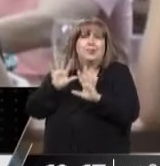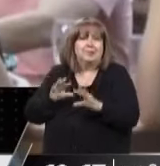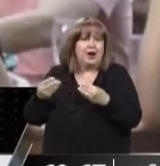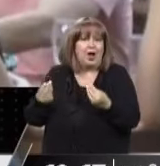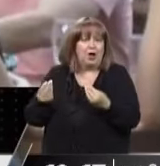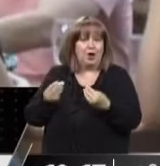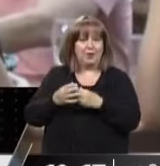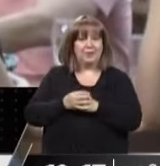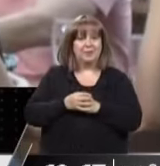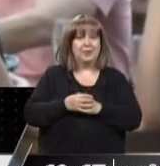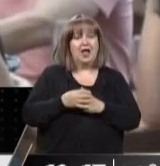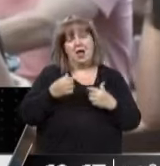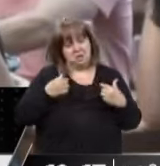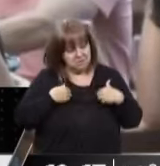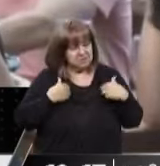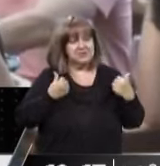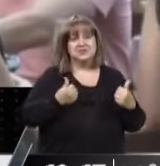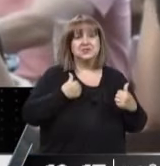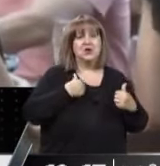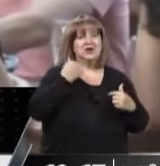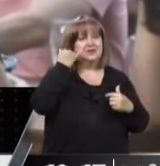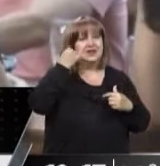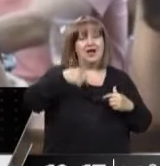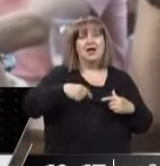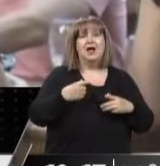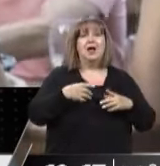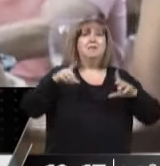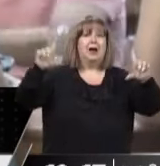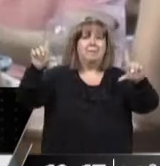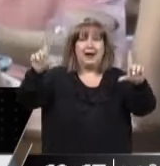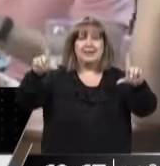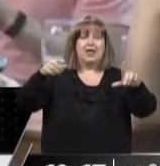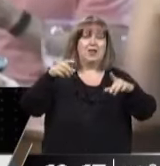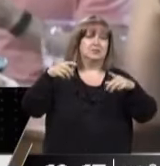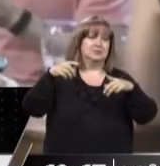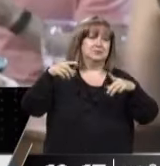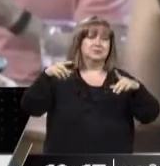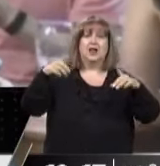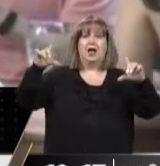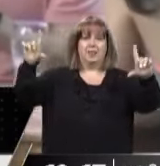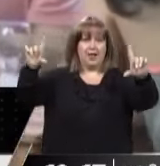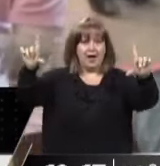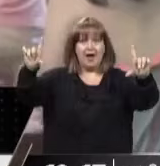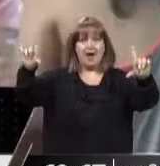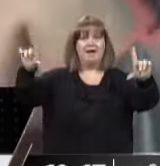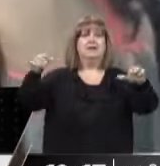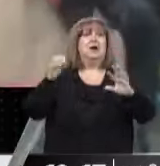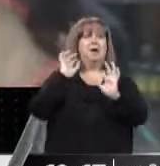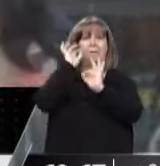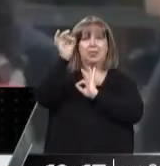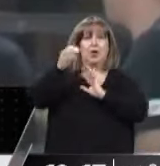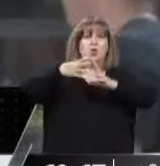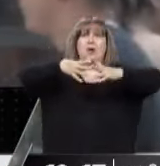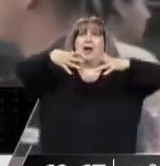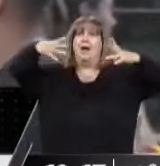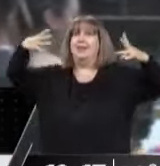Contanos. Bueno, vamos a pasar todos los partidos de la selección a través de nuestra pantalla. La super